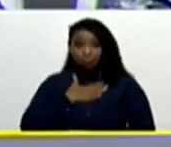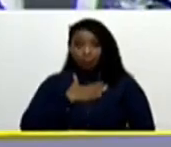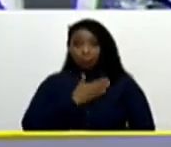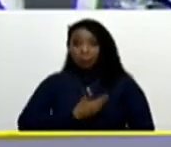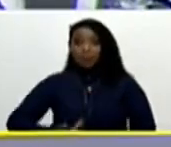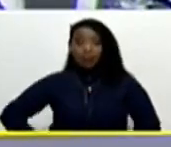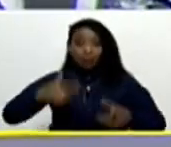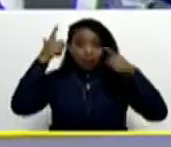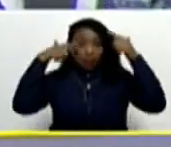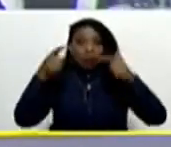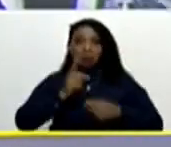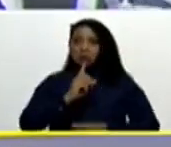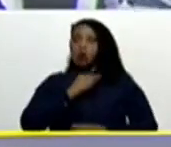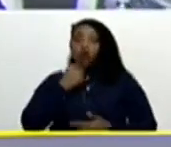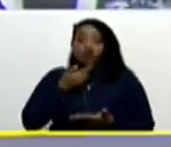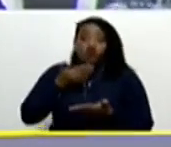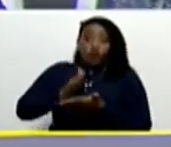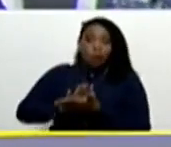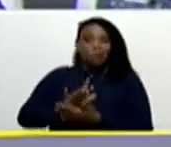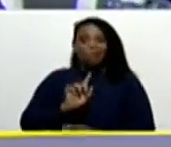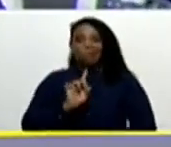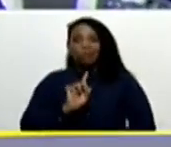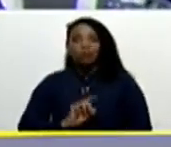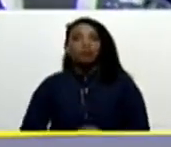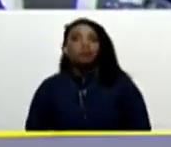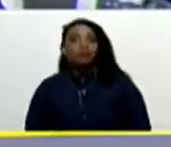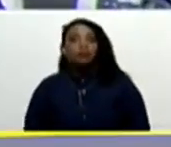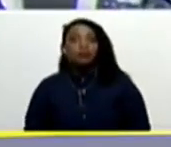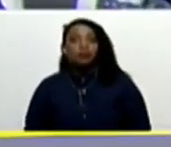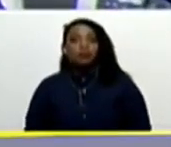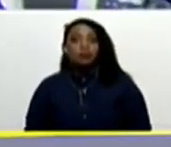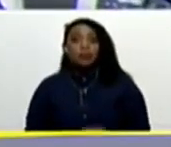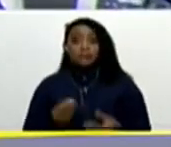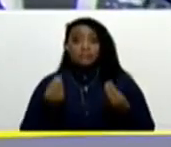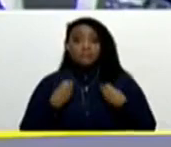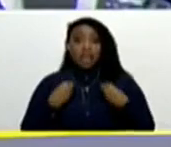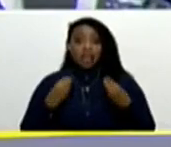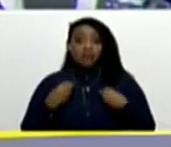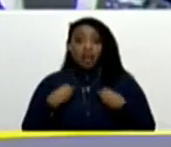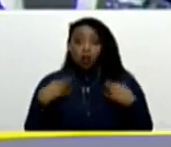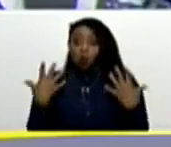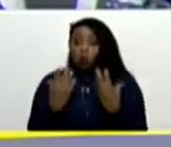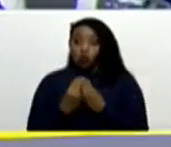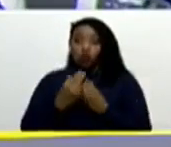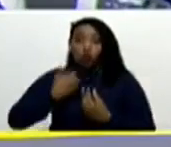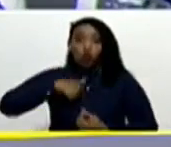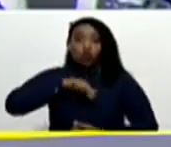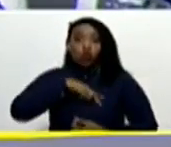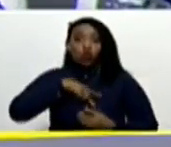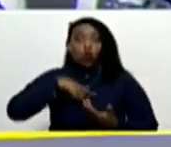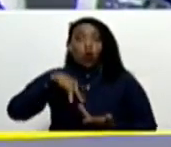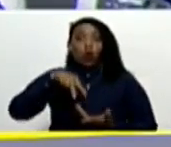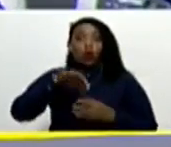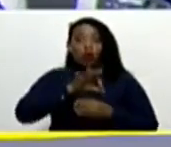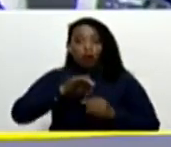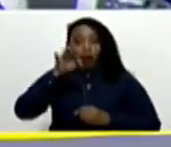Chávez no está muerto. He lives among us. Vive entre nosotros.